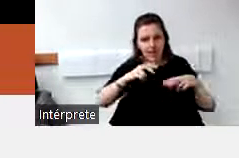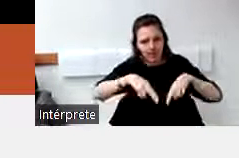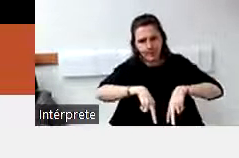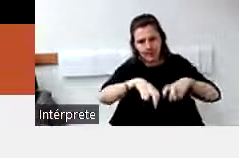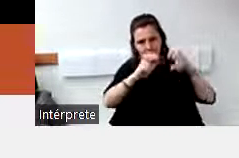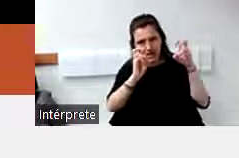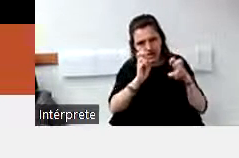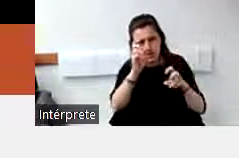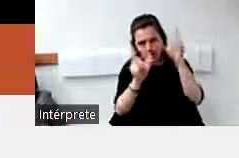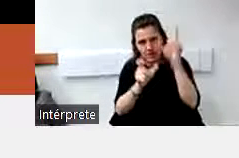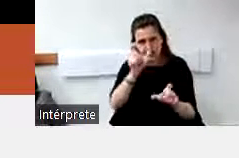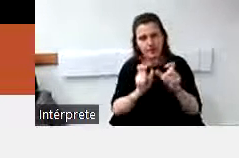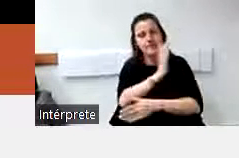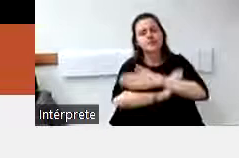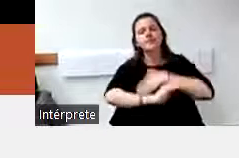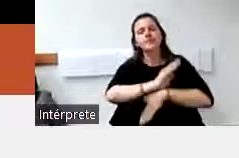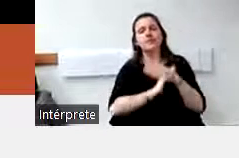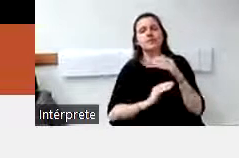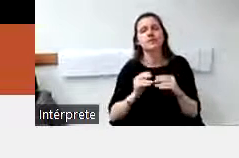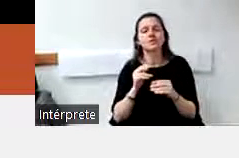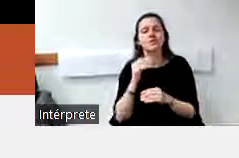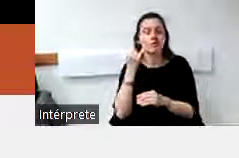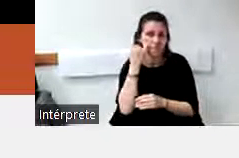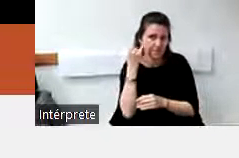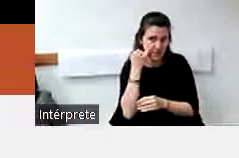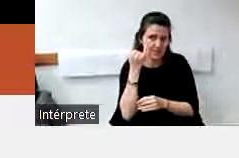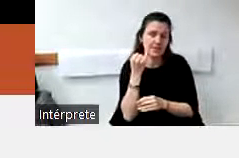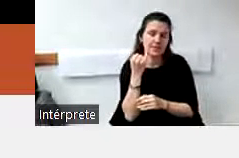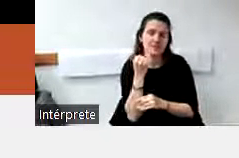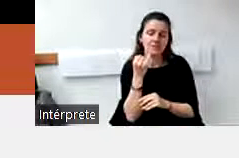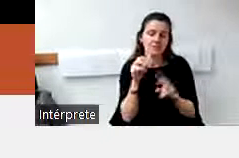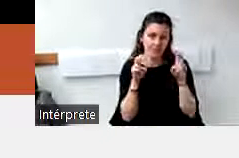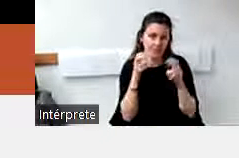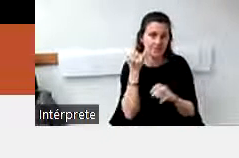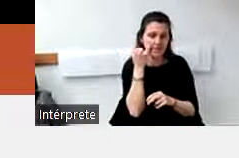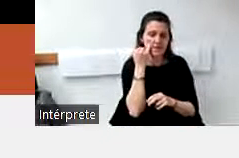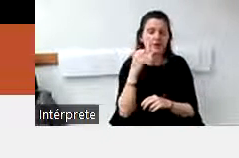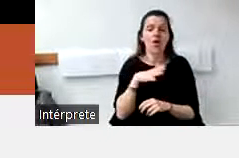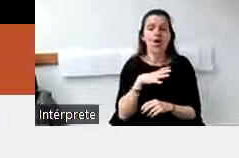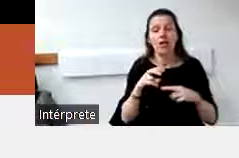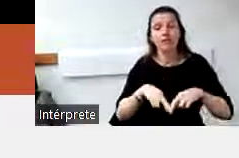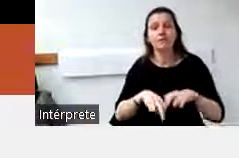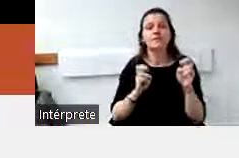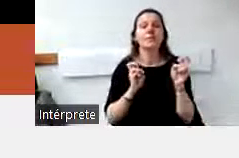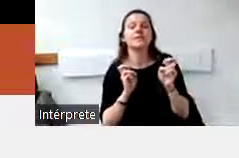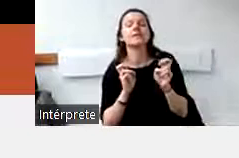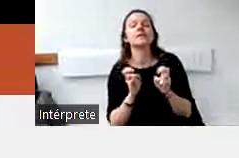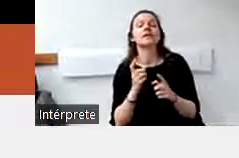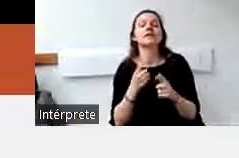nivel mundial por el UNFPA y la cooperación española, esta